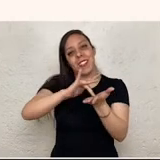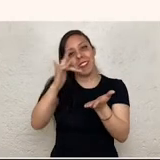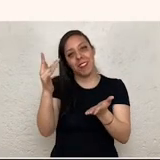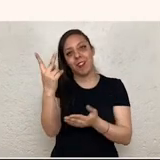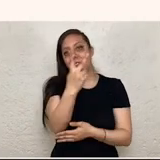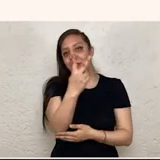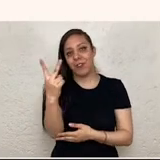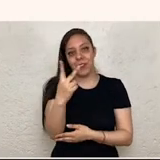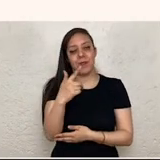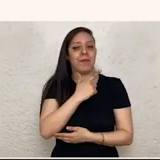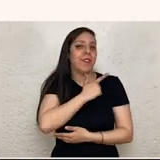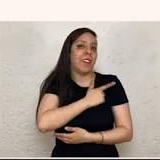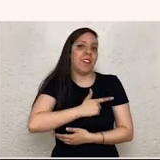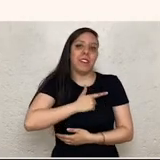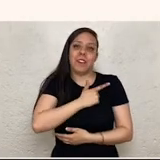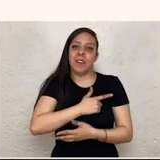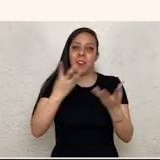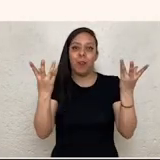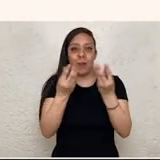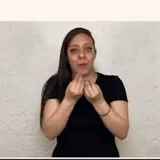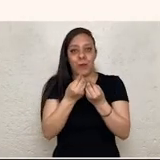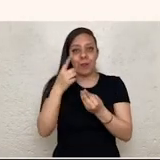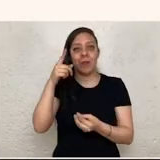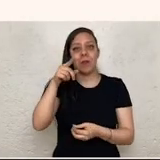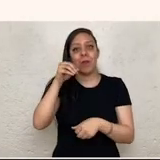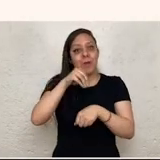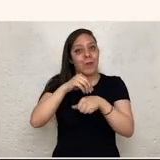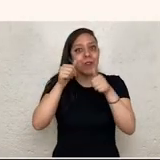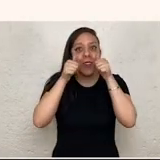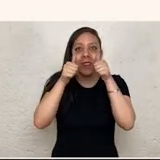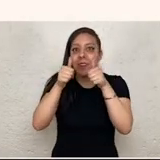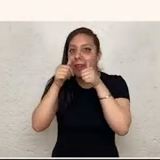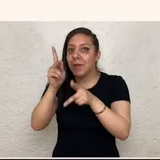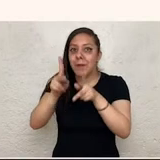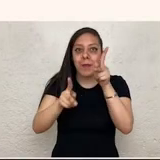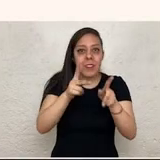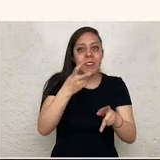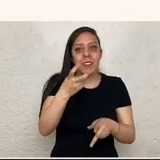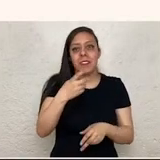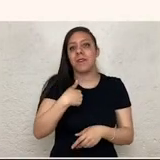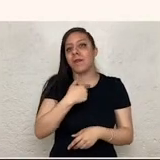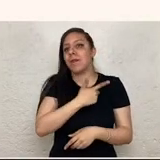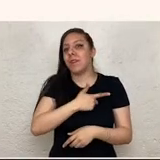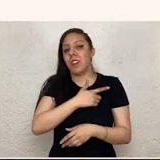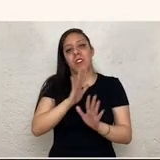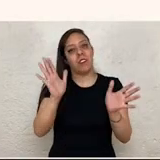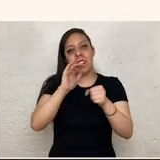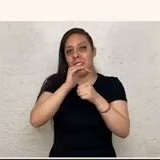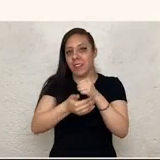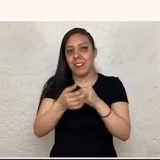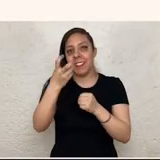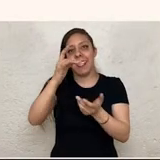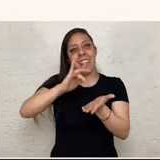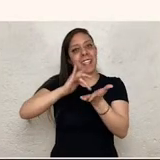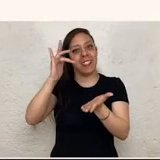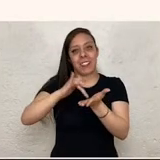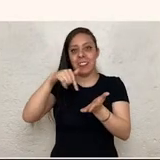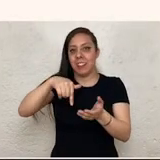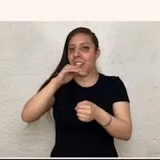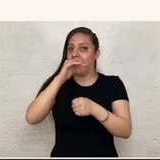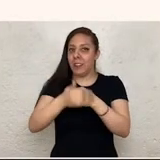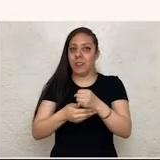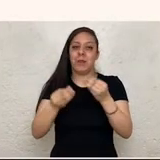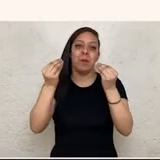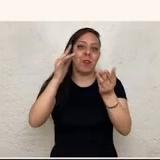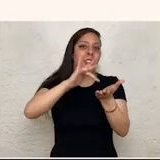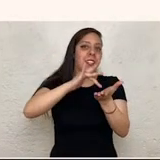Bueno, pues muchísimas gracias a ambas. Ha sido un placer escucharlas, conversar con ustedes. Y pues bueno, con esto concluimos